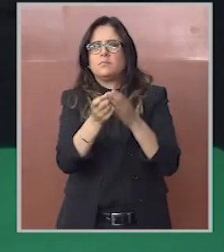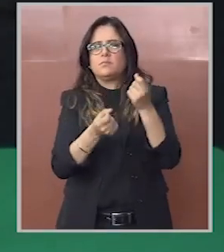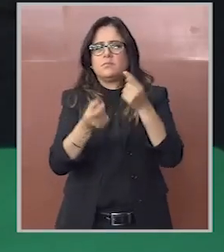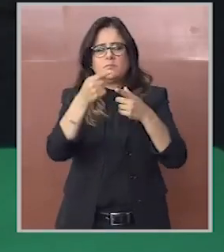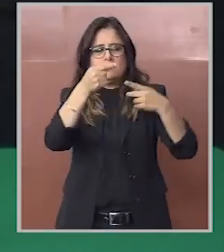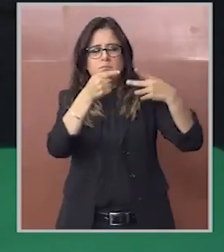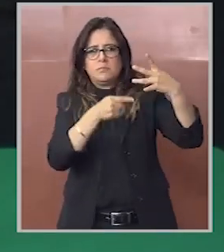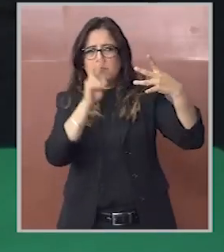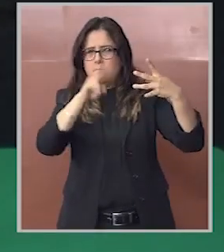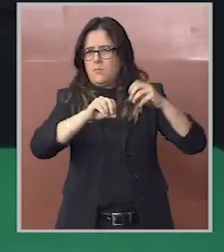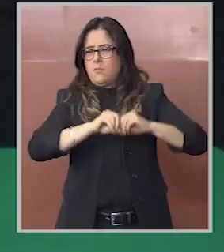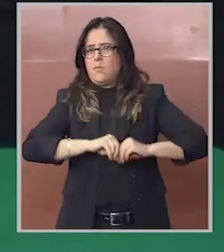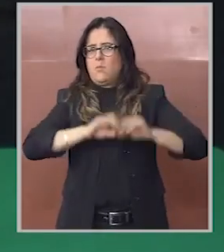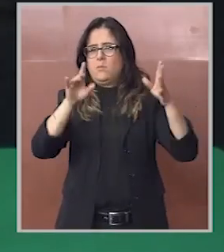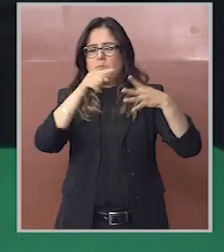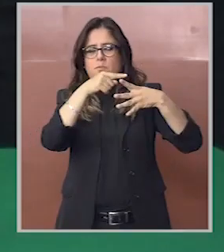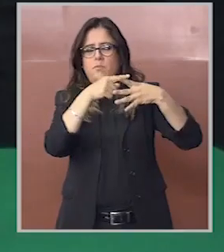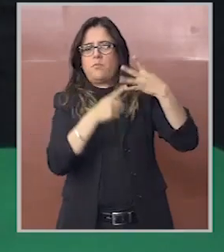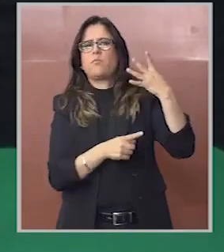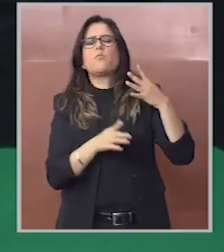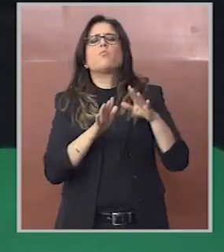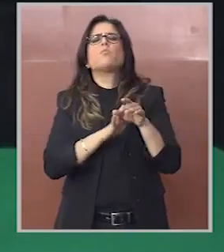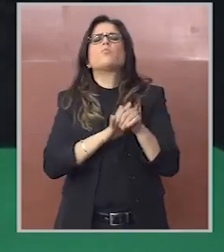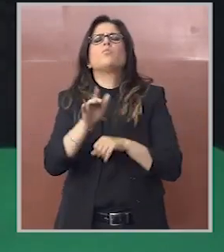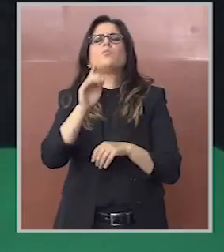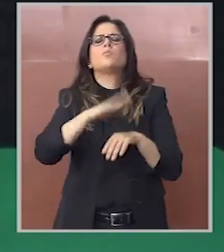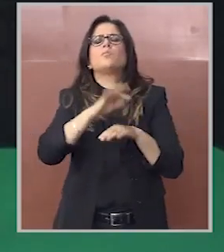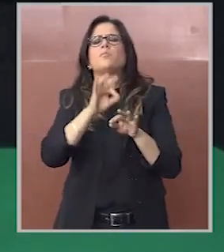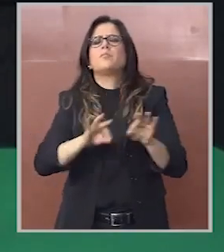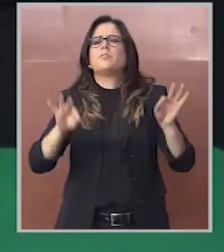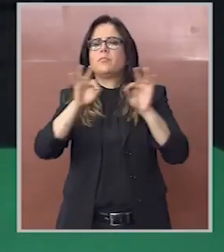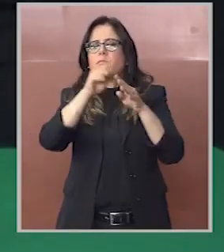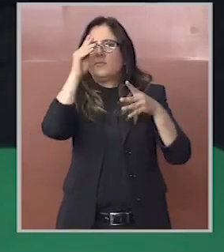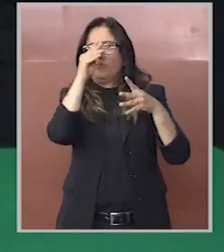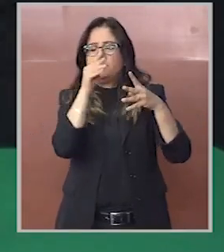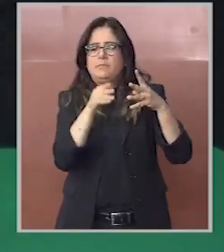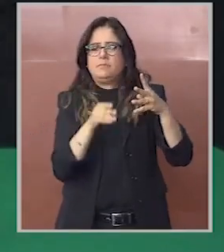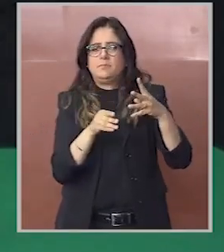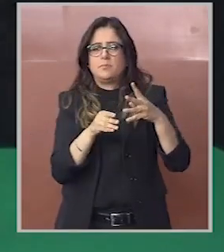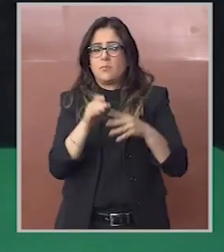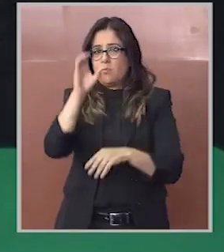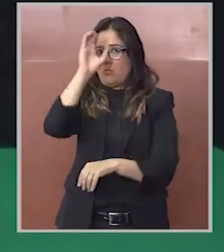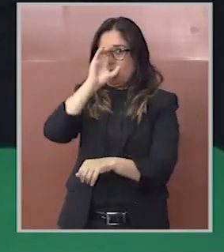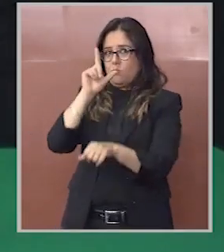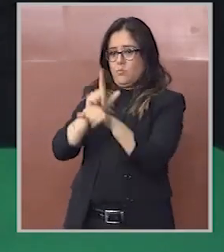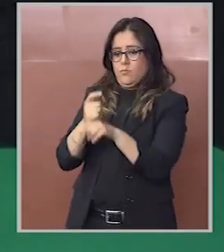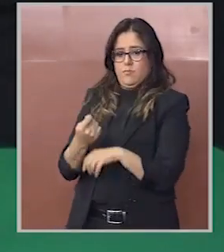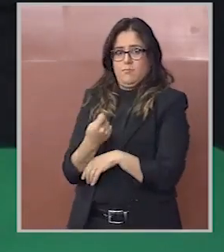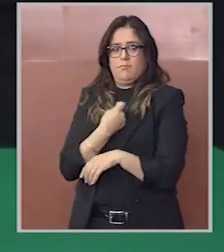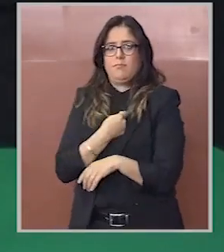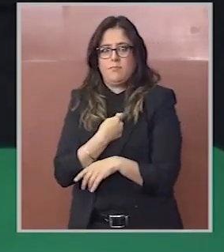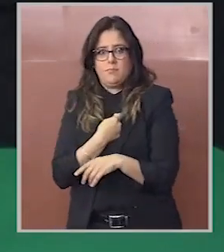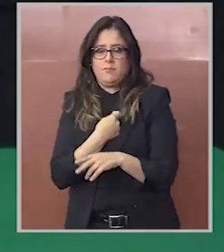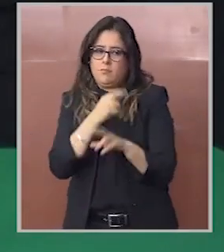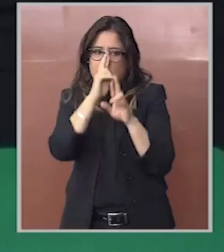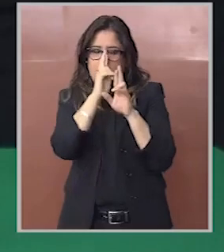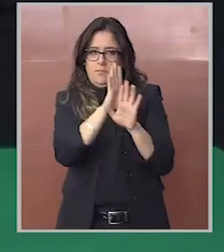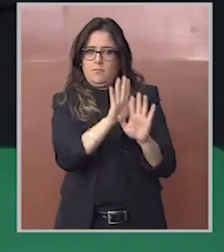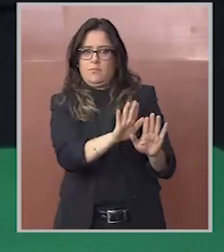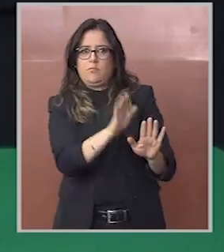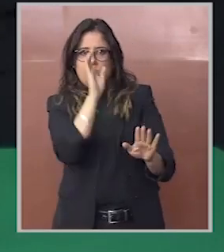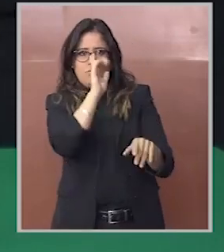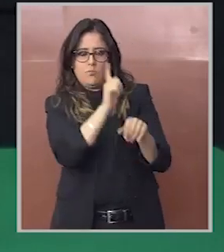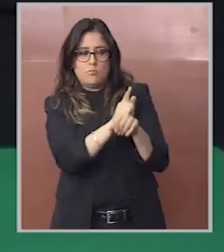prioritarios no el de la cultura e identidad el respeto a su cultura e identidad el acceso a la justicia claramente es